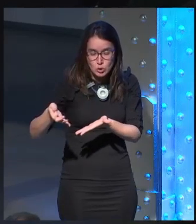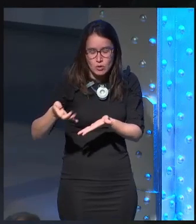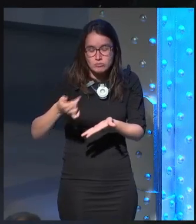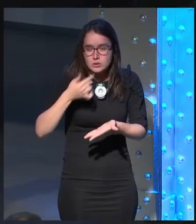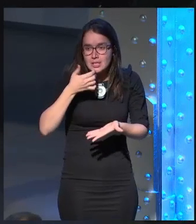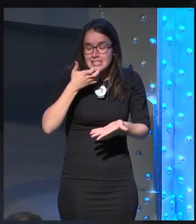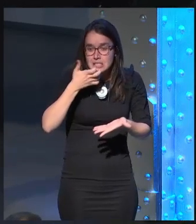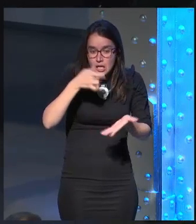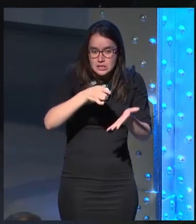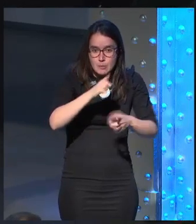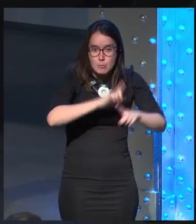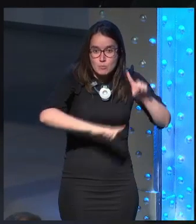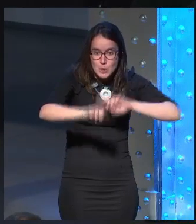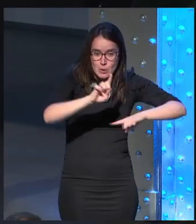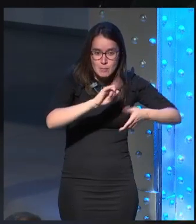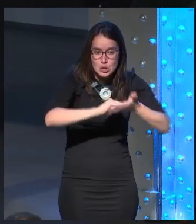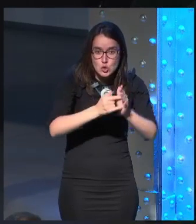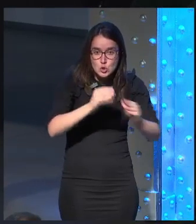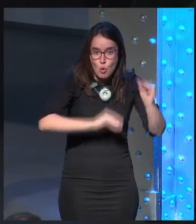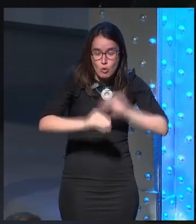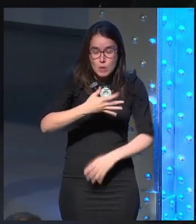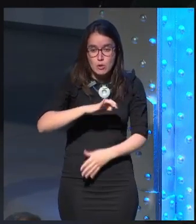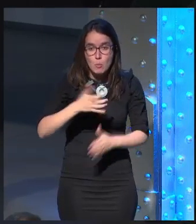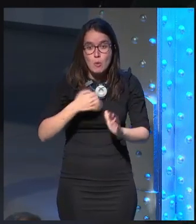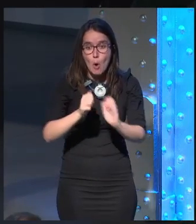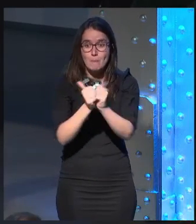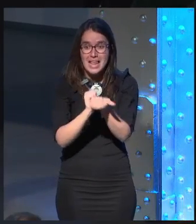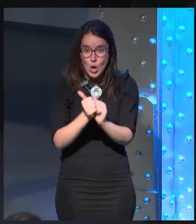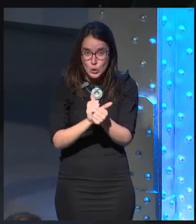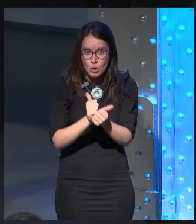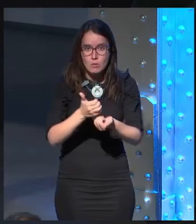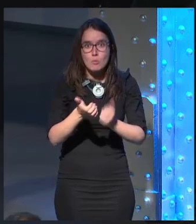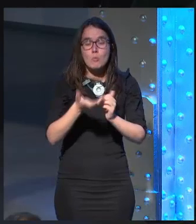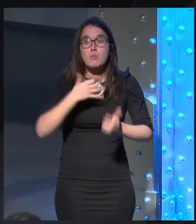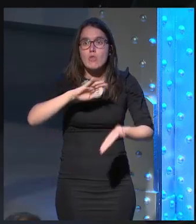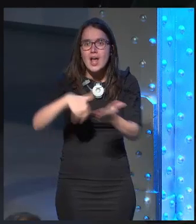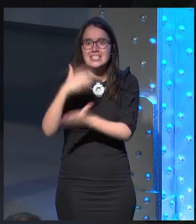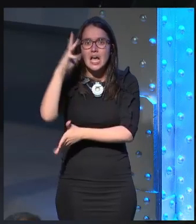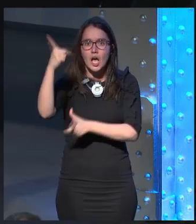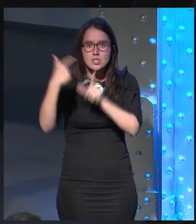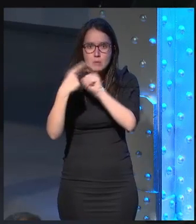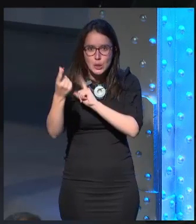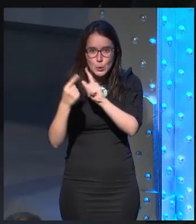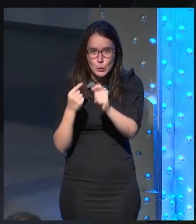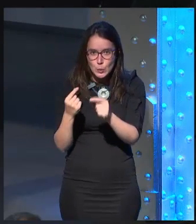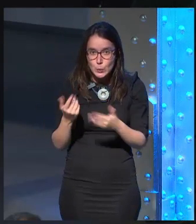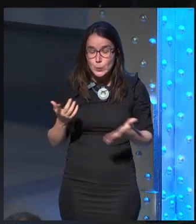pensé, si puedo solucionar este problema, a lo mejor puedo ser piloto y a lo mejor puedo llegar incluso al espacio.